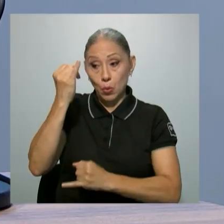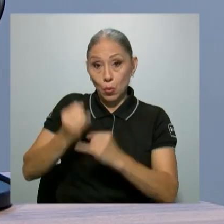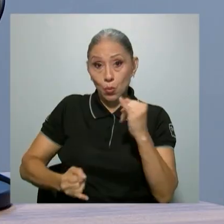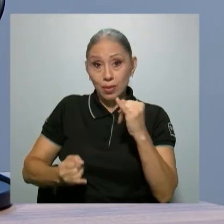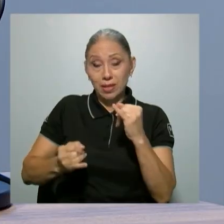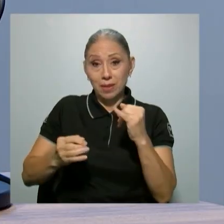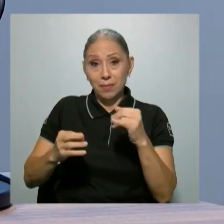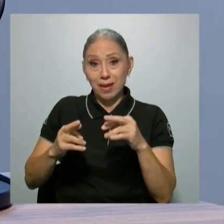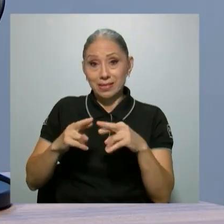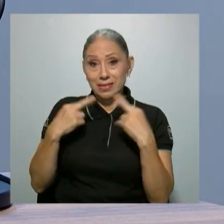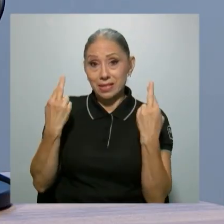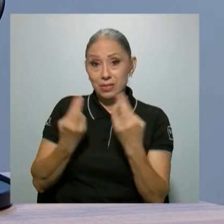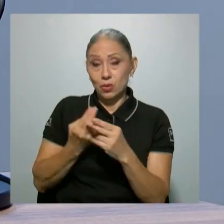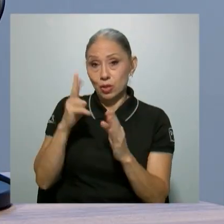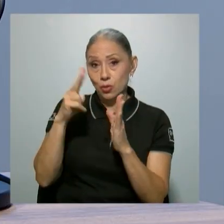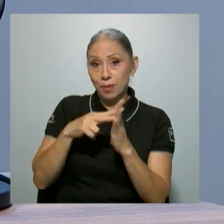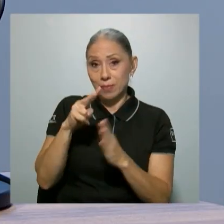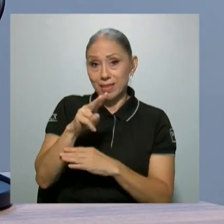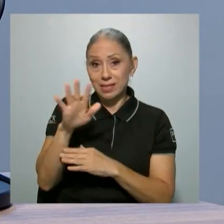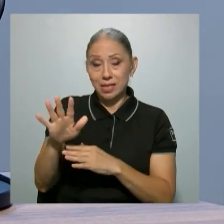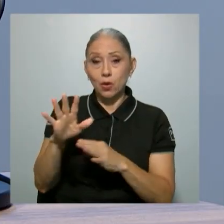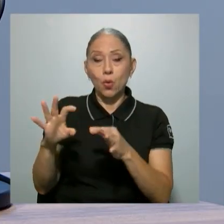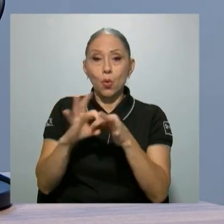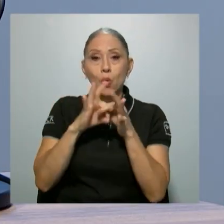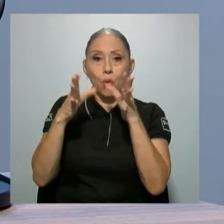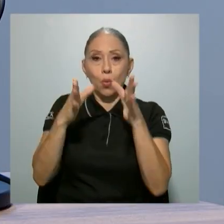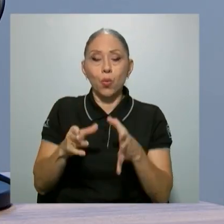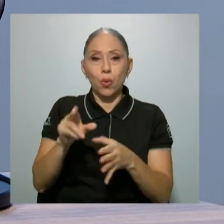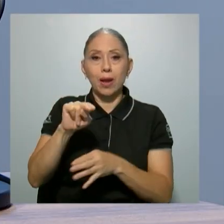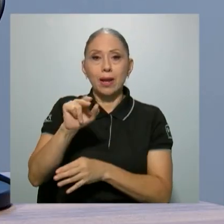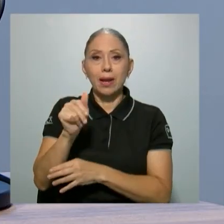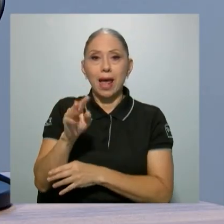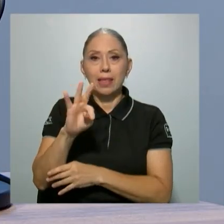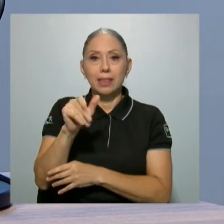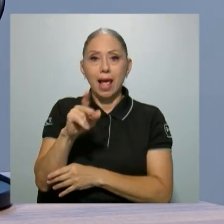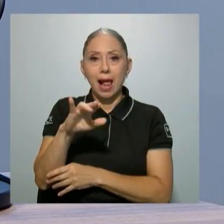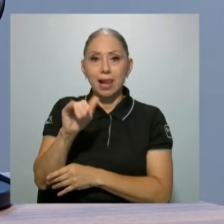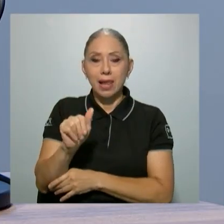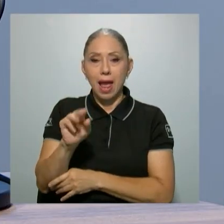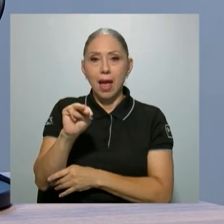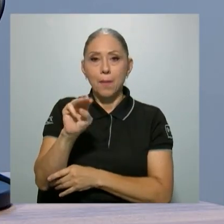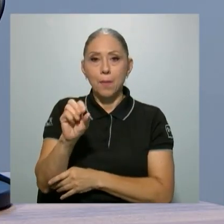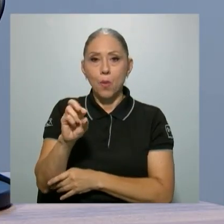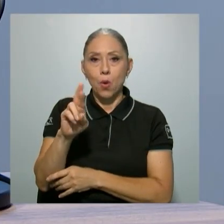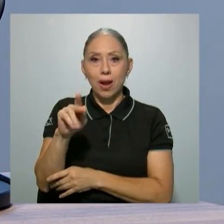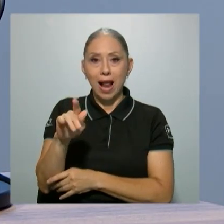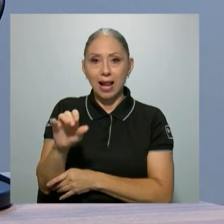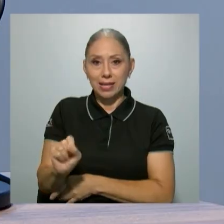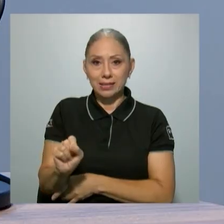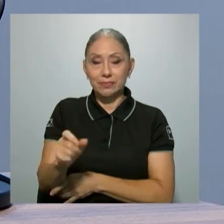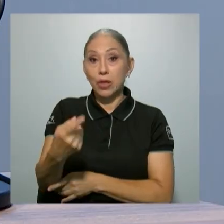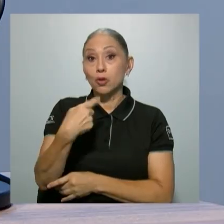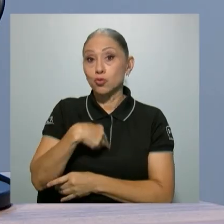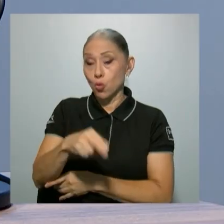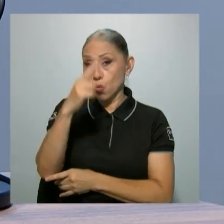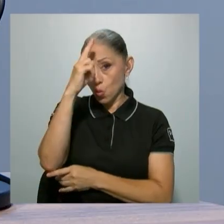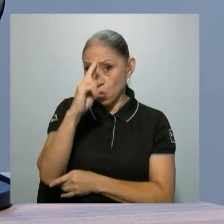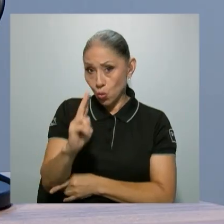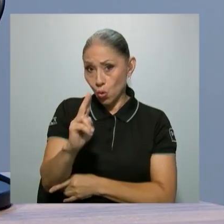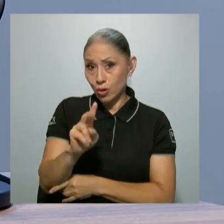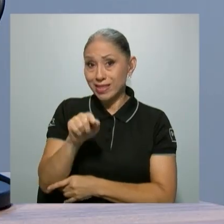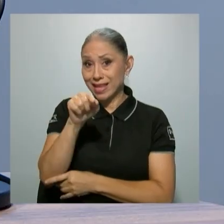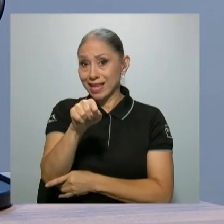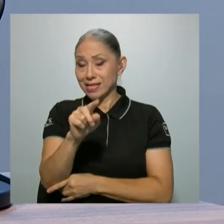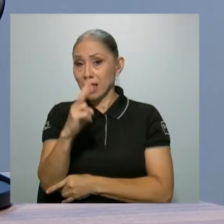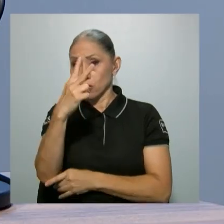la de 2025, por Natalia Morales, quien yo tuve el privilegio de que 2 veces